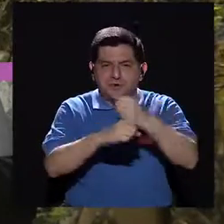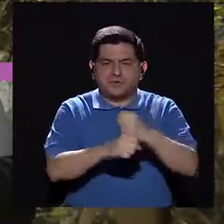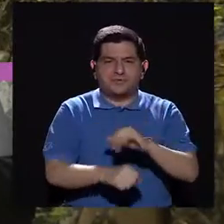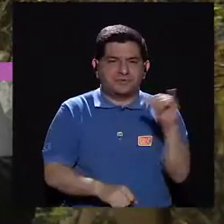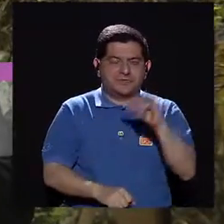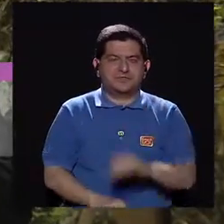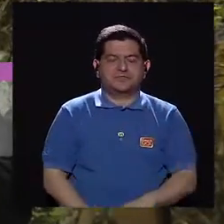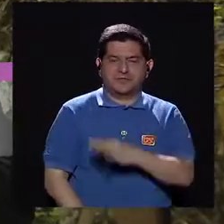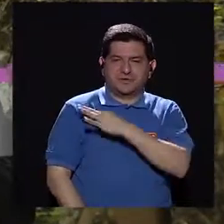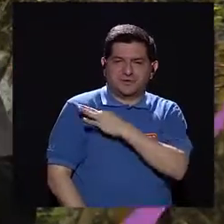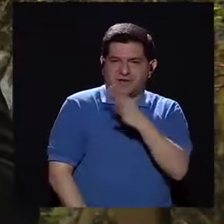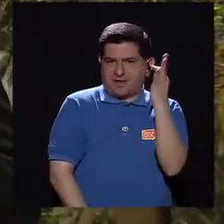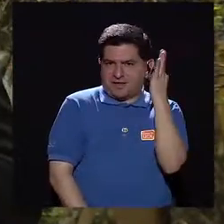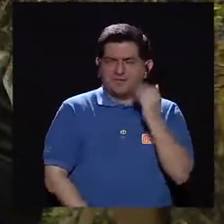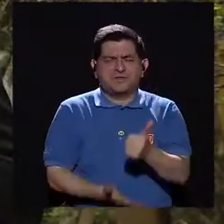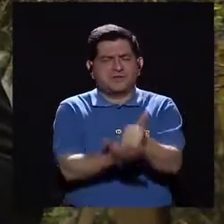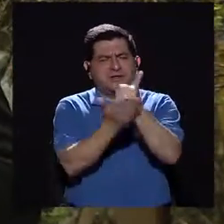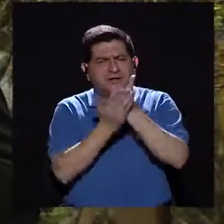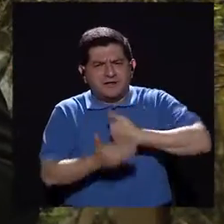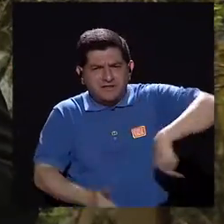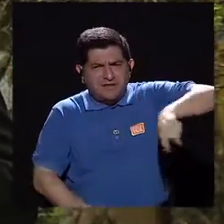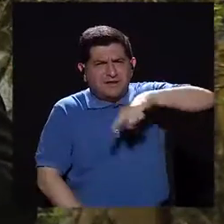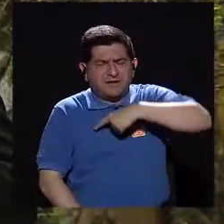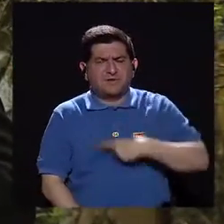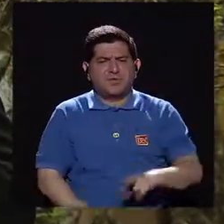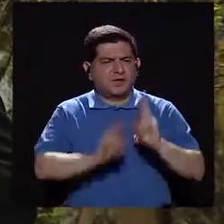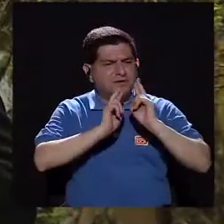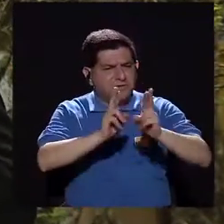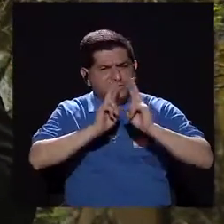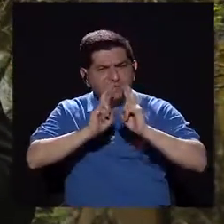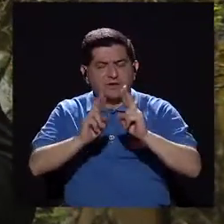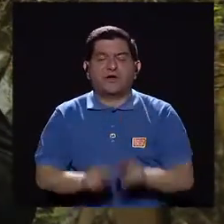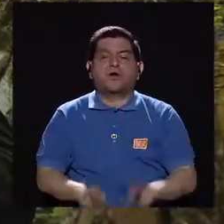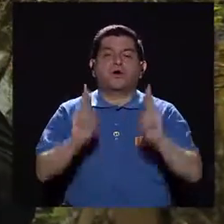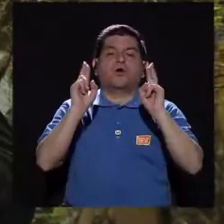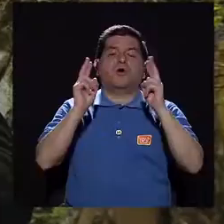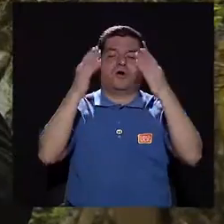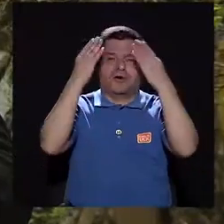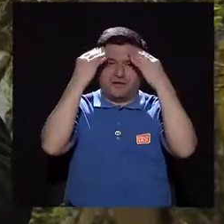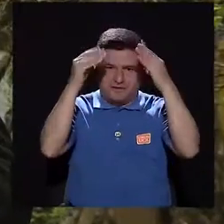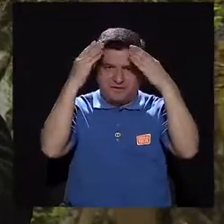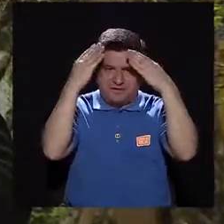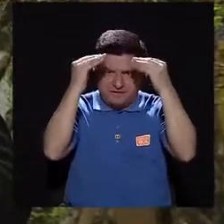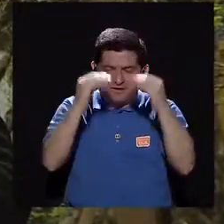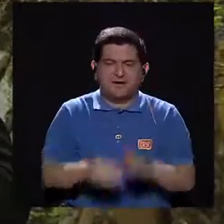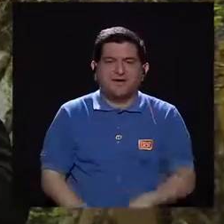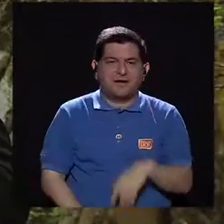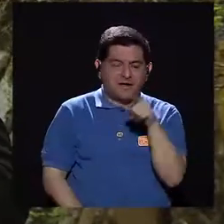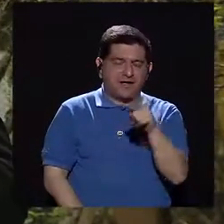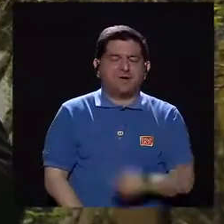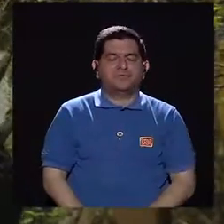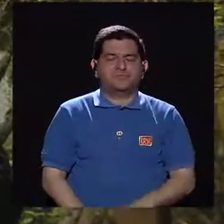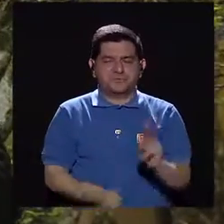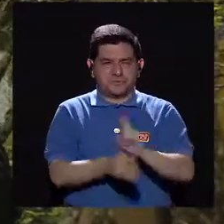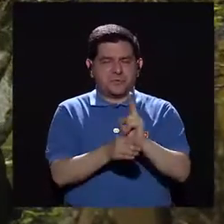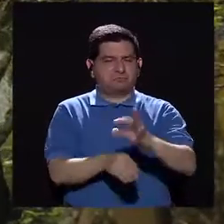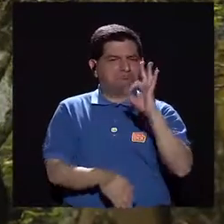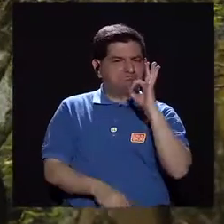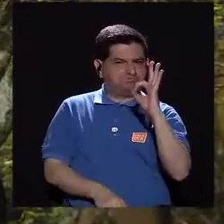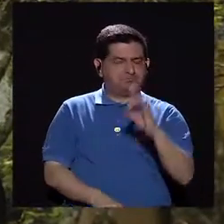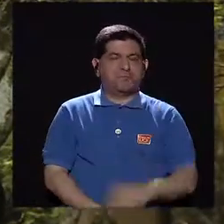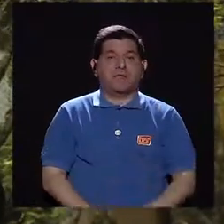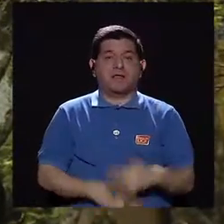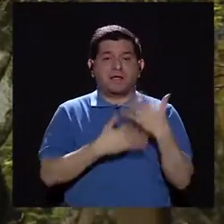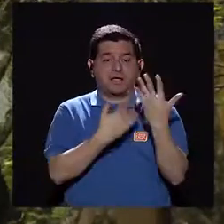sus preguntas y también a nuestra invitada que nos colaboró con contestarlas. Ojalá que esta información pues les haya sido de